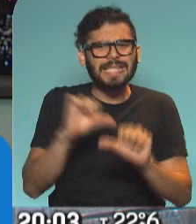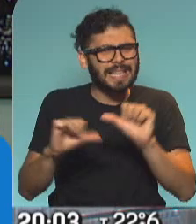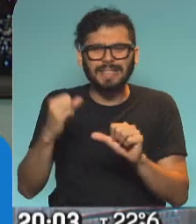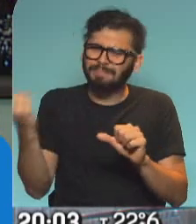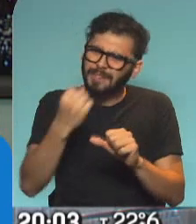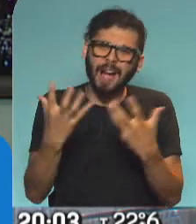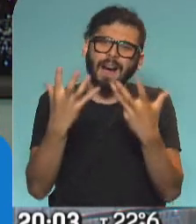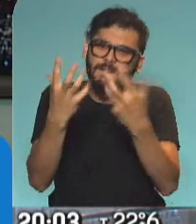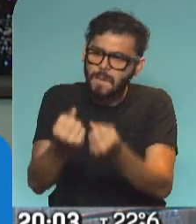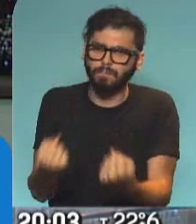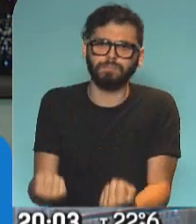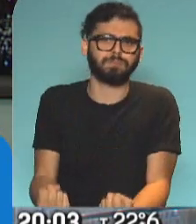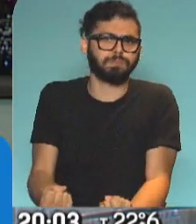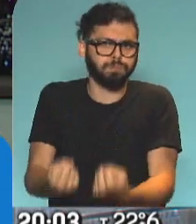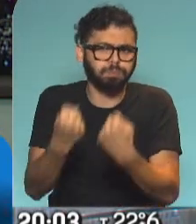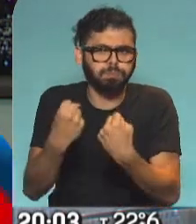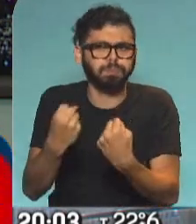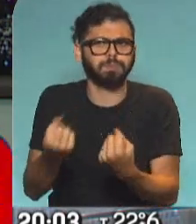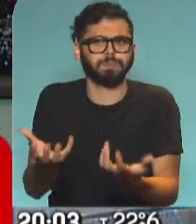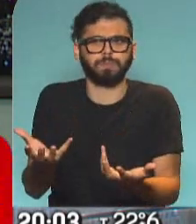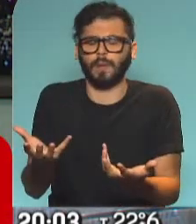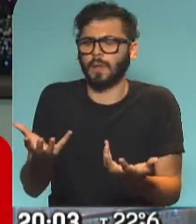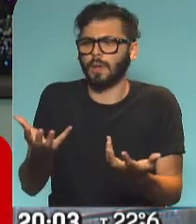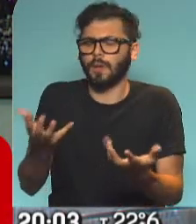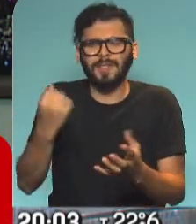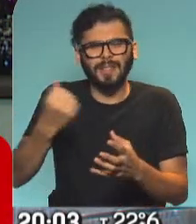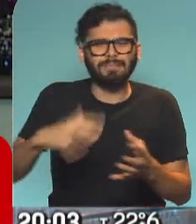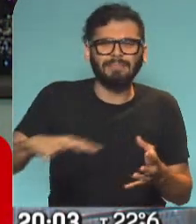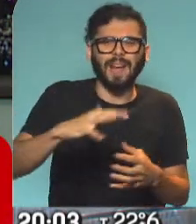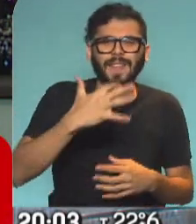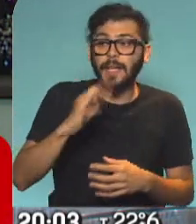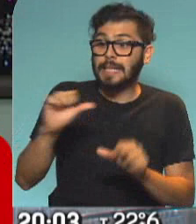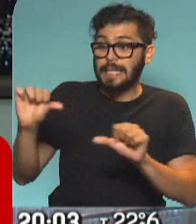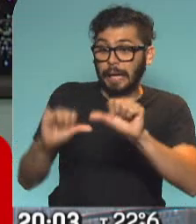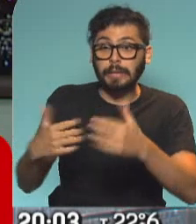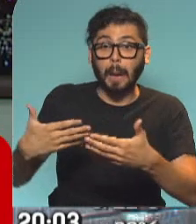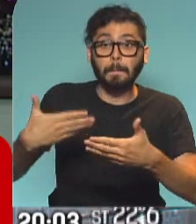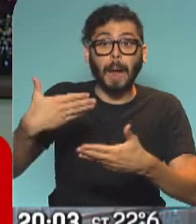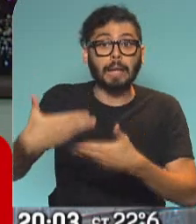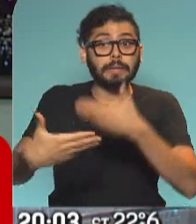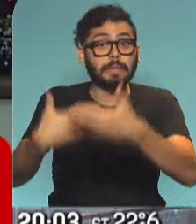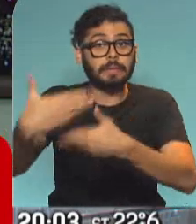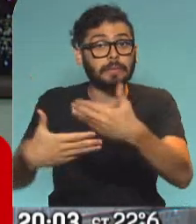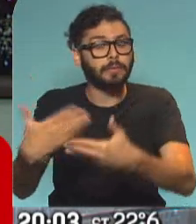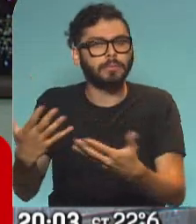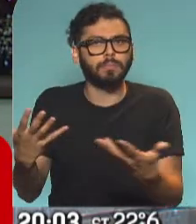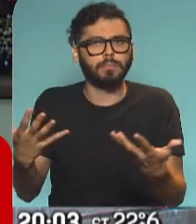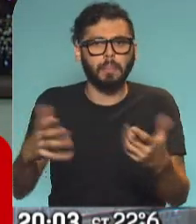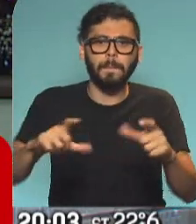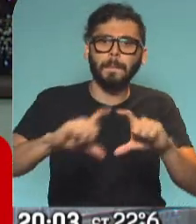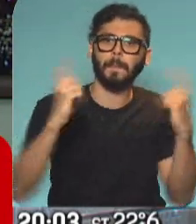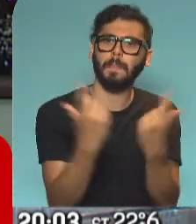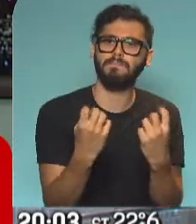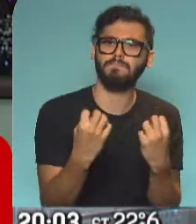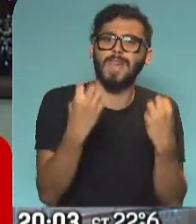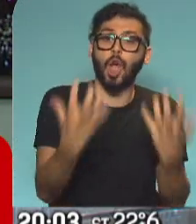de fortalecerla, de entender que mientras más ciencia haya, mejor población